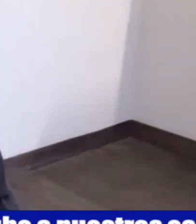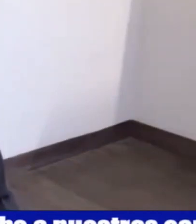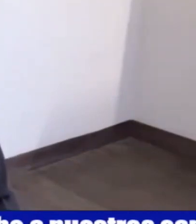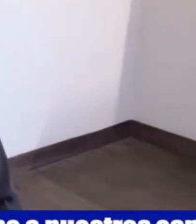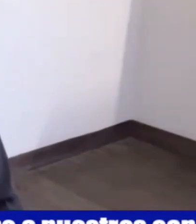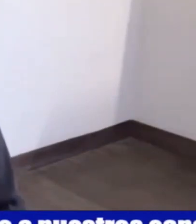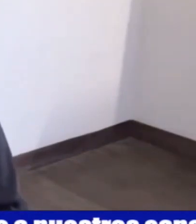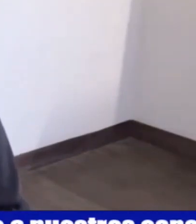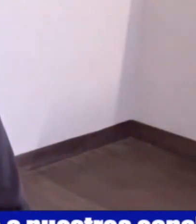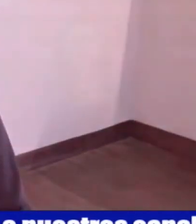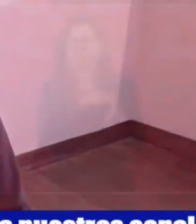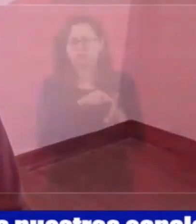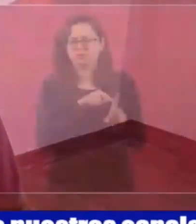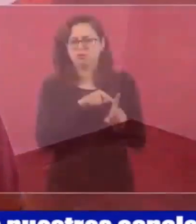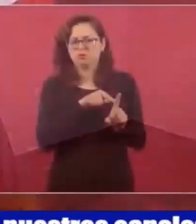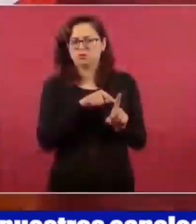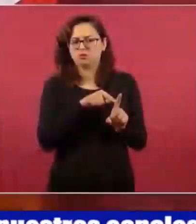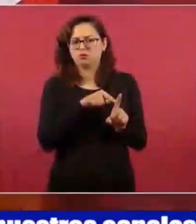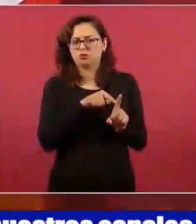López Obrador dice que espera